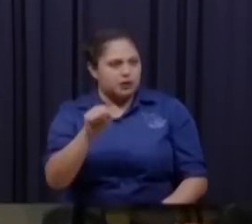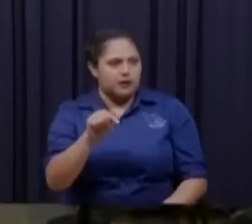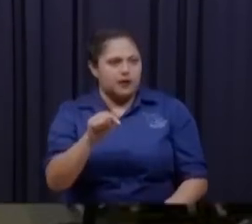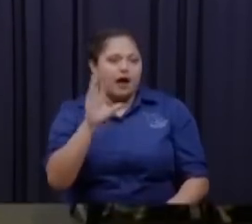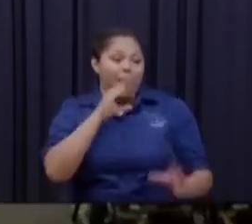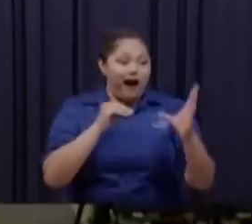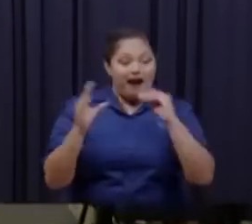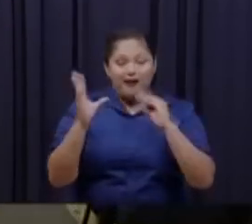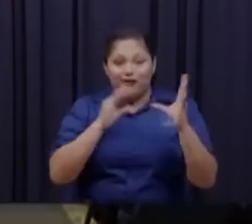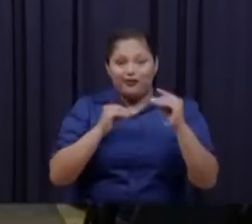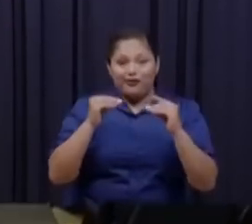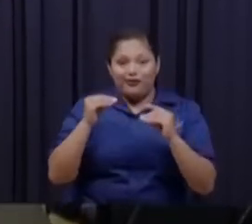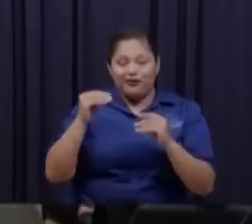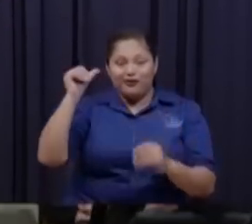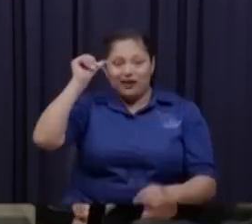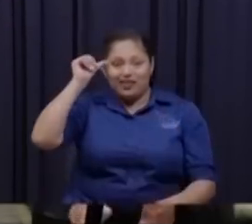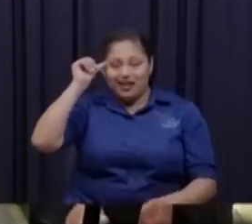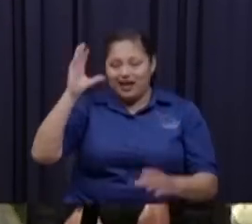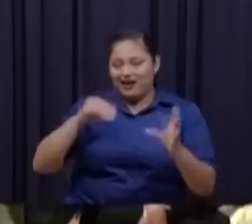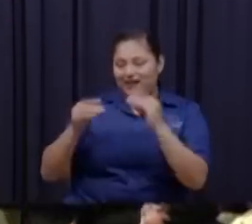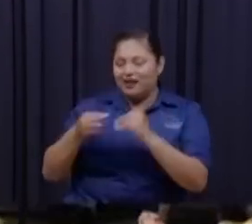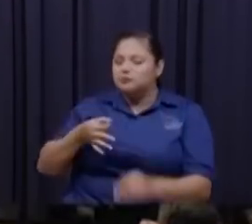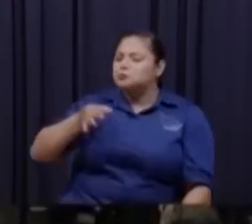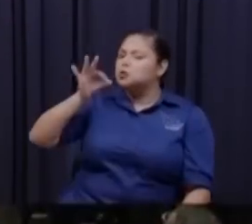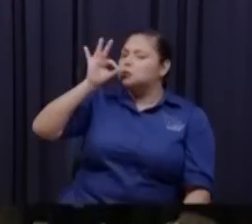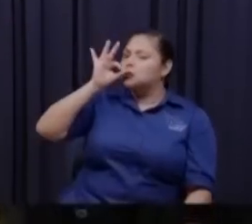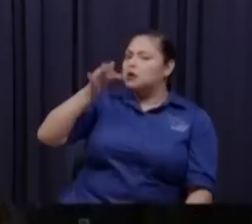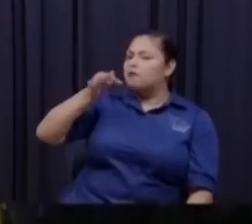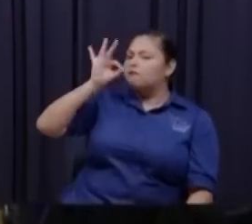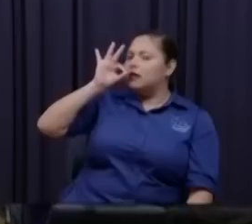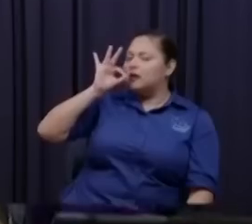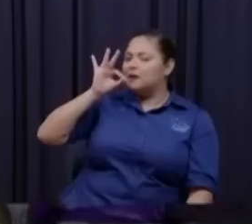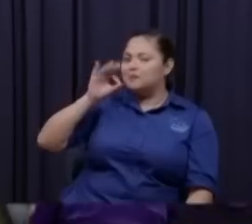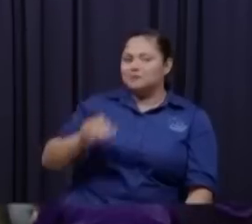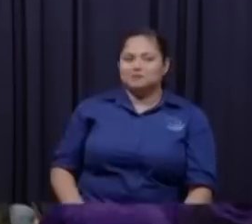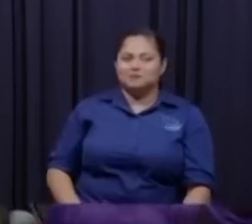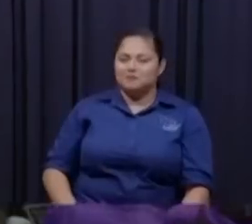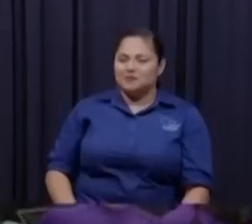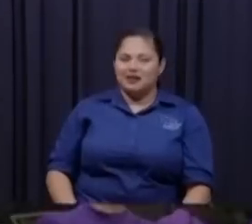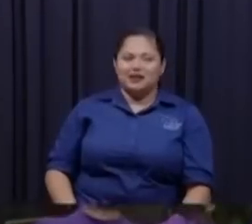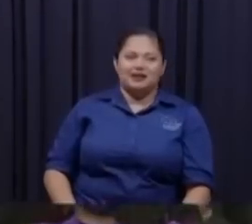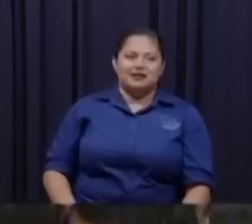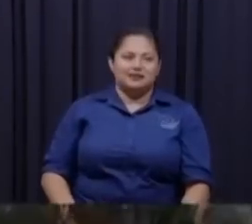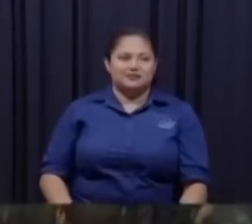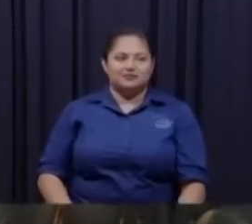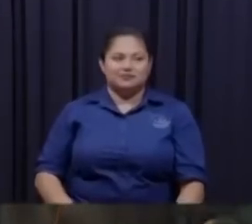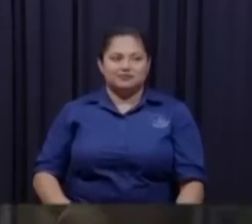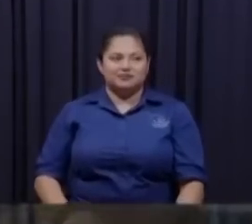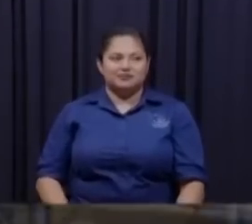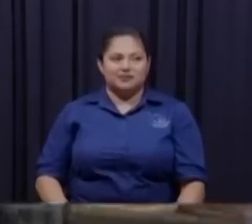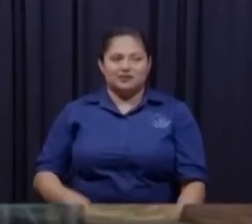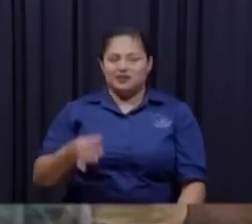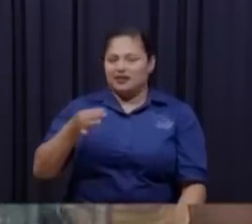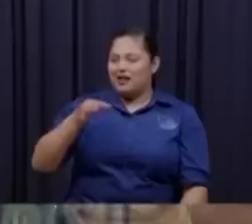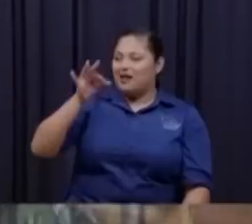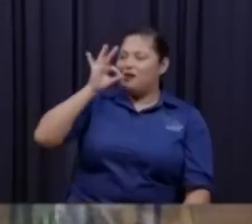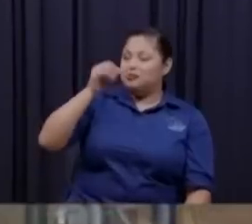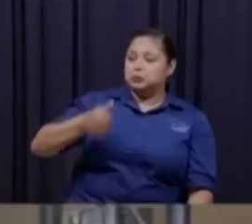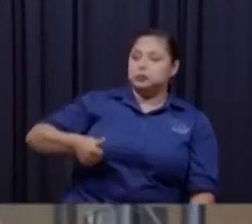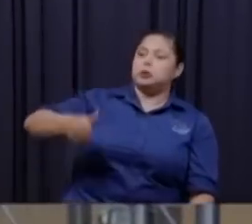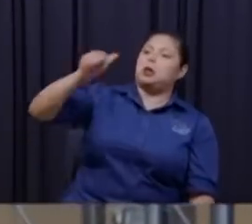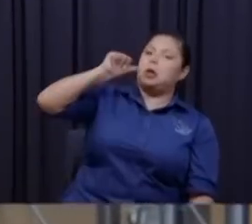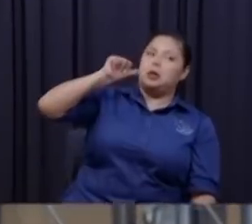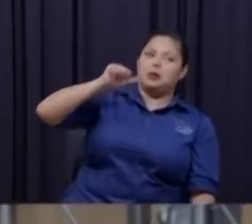Platicó con Adán y se pusieron en gran charla y tomaron un café y así, un tequila, los dos, como eran machos los dos, entonces un tequila con sal y